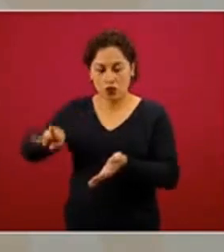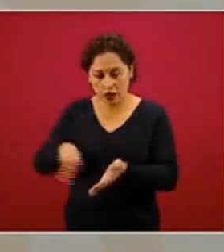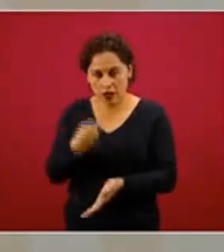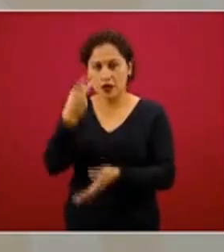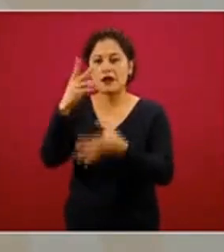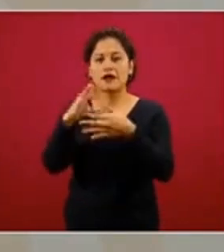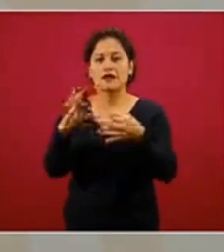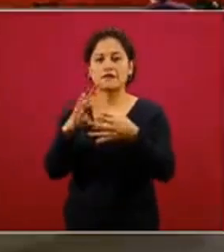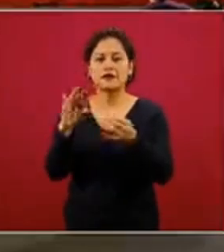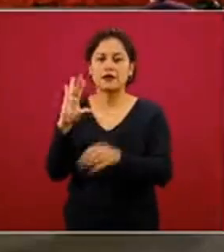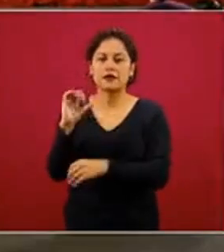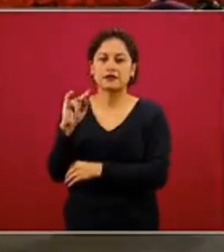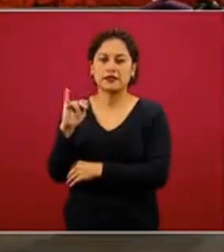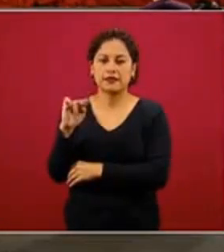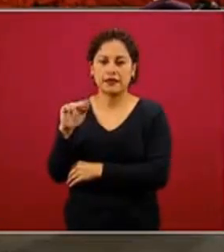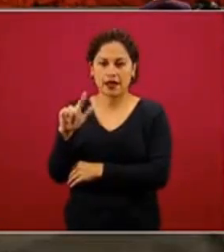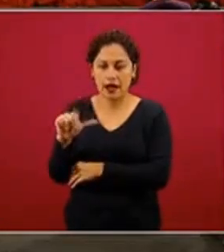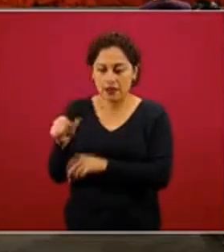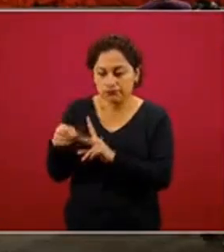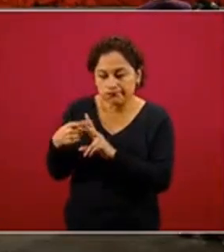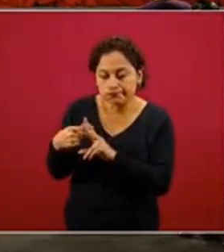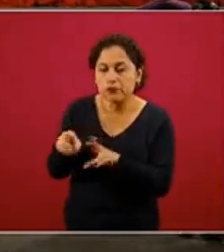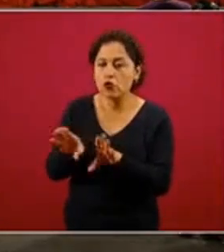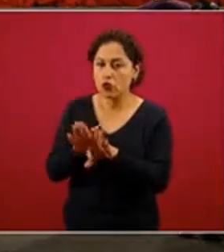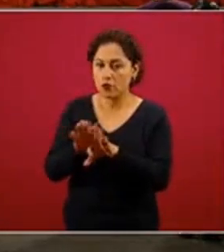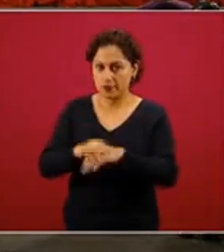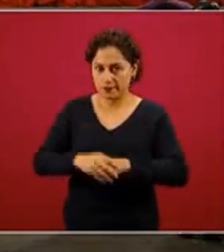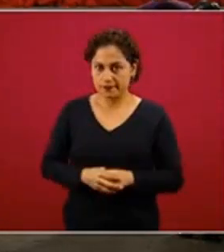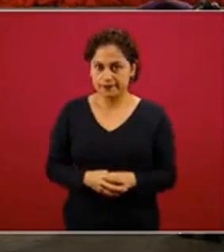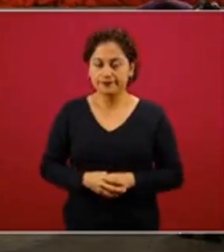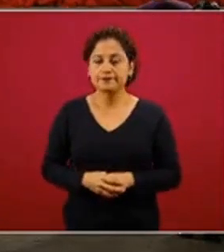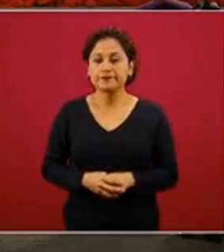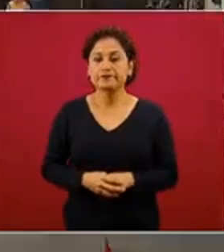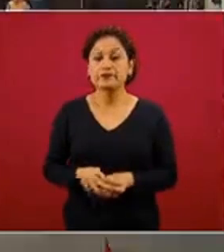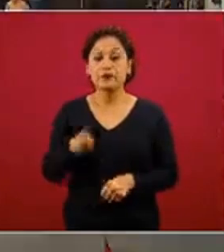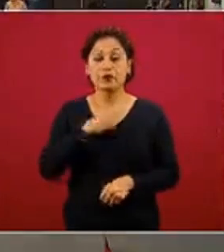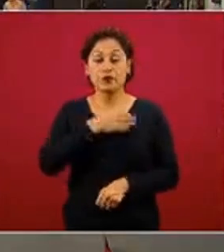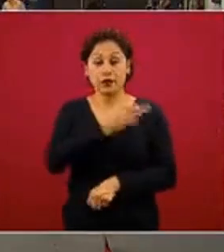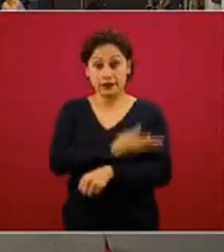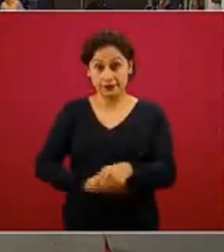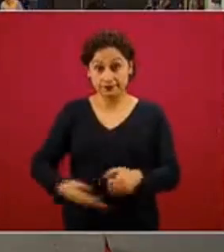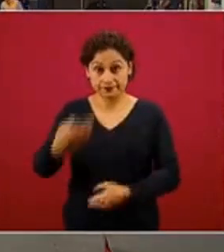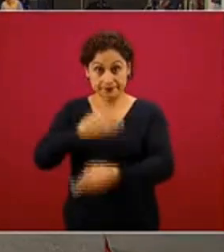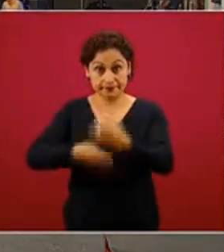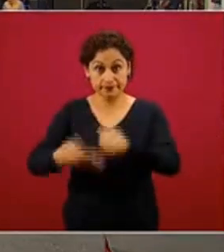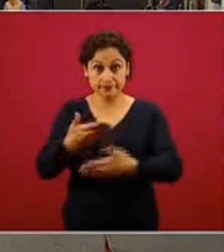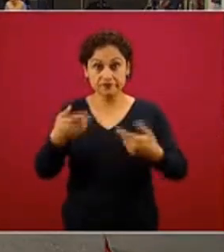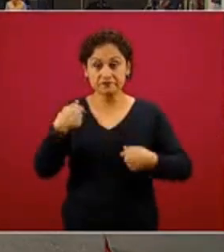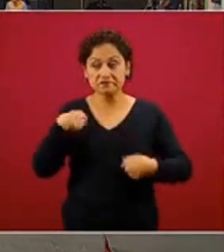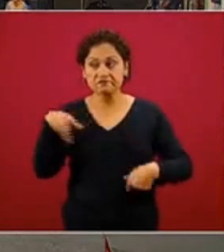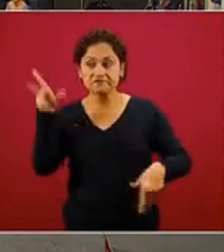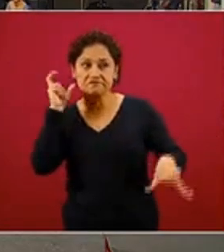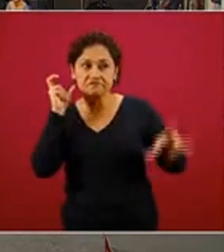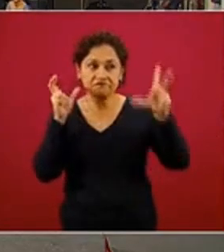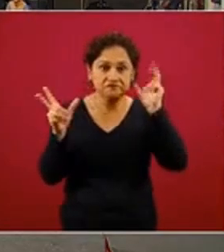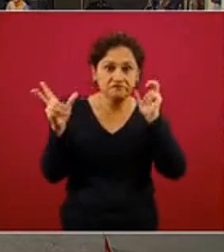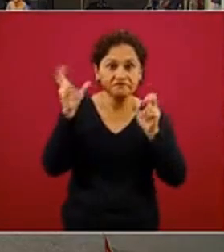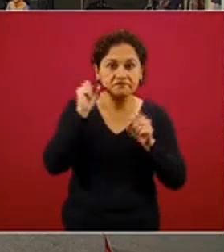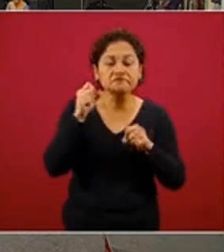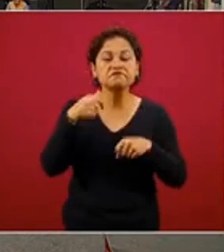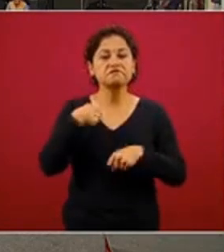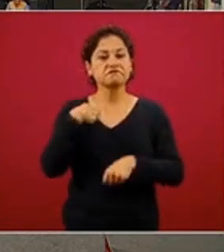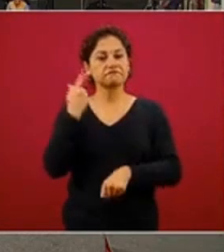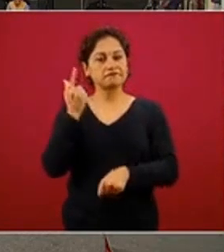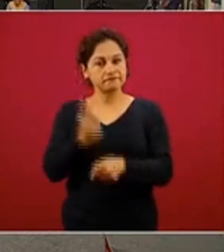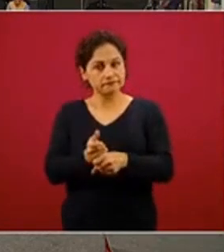centinela. Con mucho gusto. Por favor. Buenas tardes a todos. Con base a lo que he escuchado, veo que sí hay una medida suficiente, por